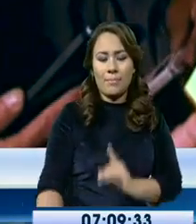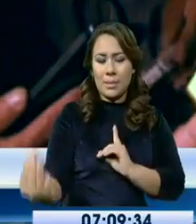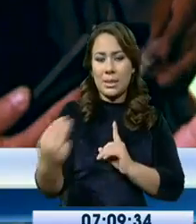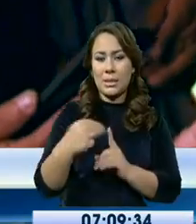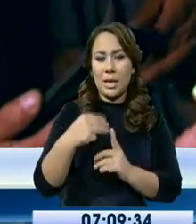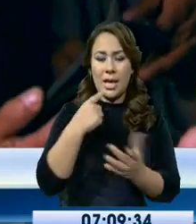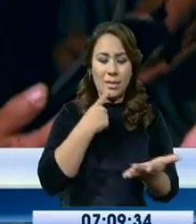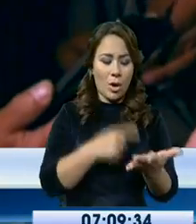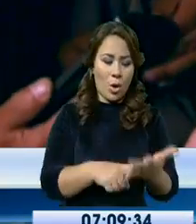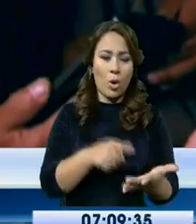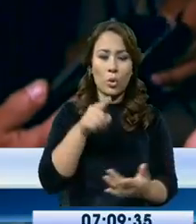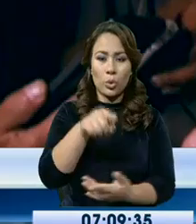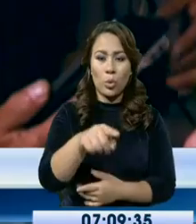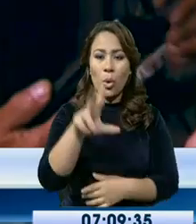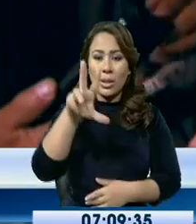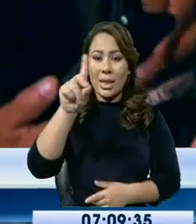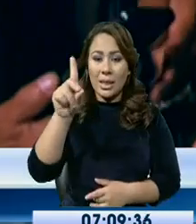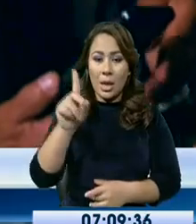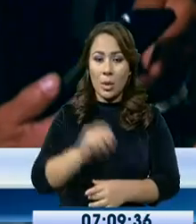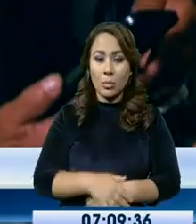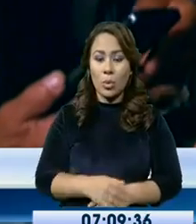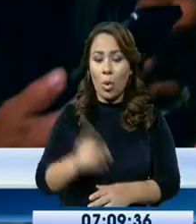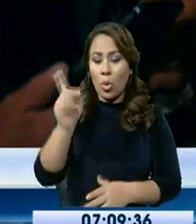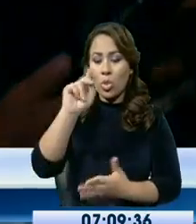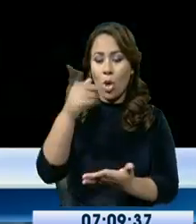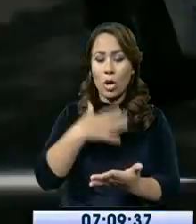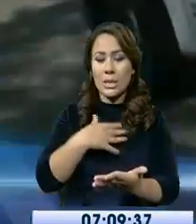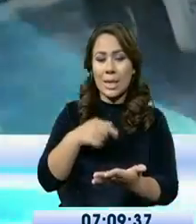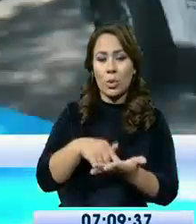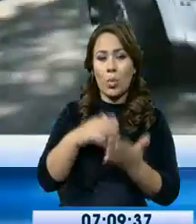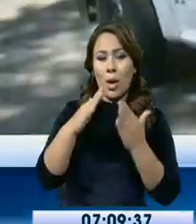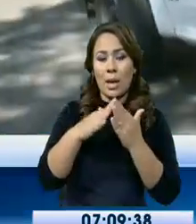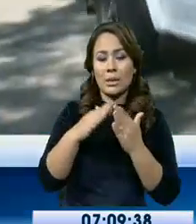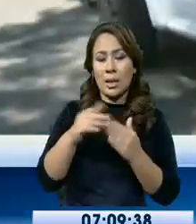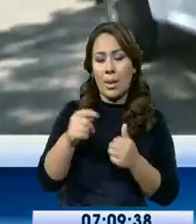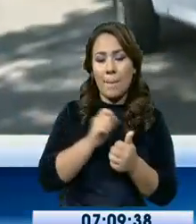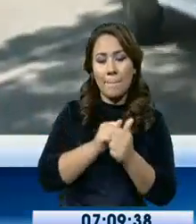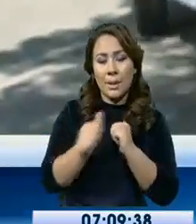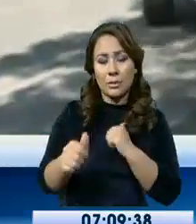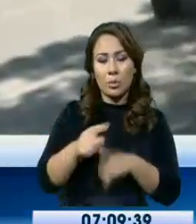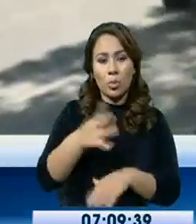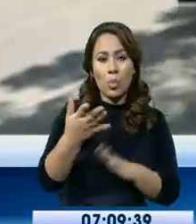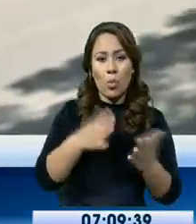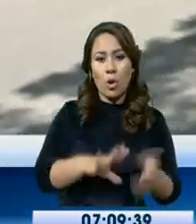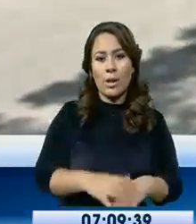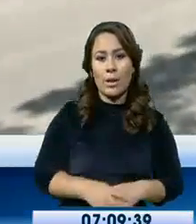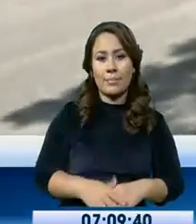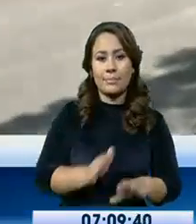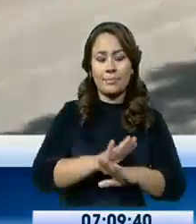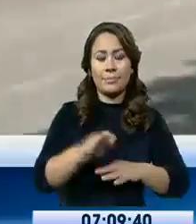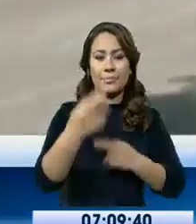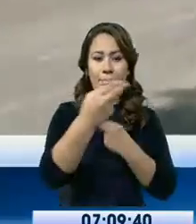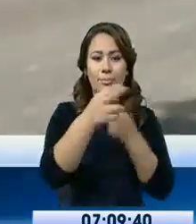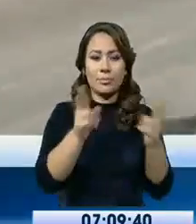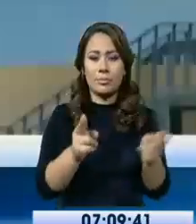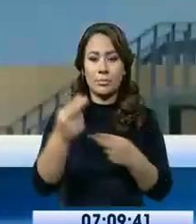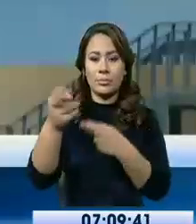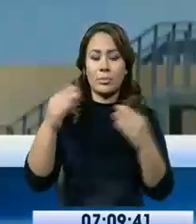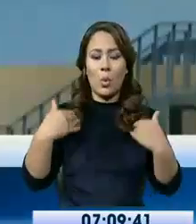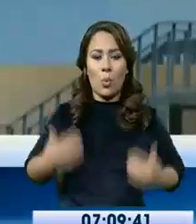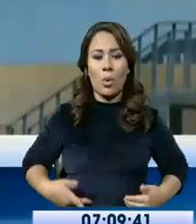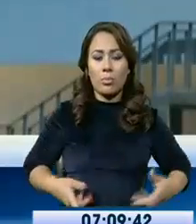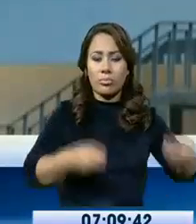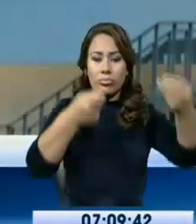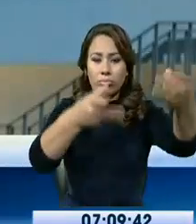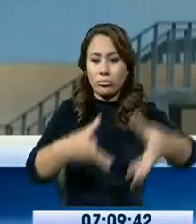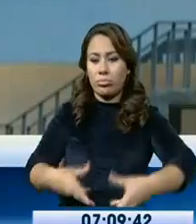dijo que para este fin de año ya no iba a pasar. Los 2 cuerpos fueron llevados hasta el departamento forense de la policía. Familiares de la